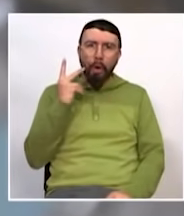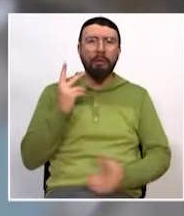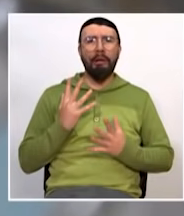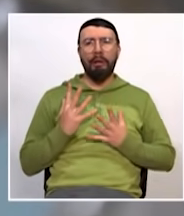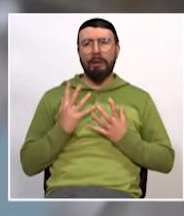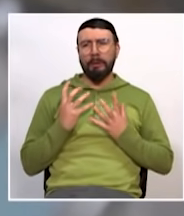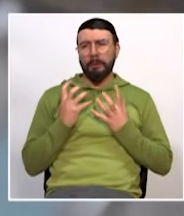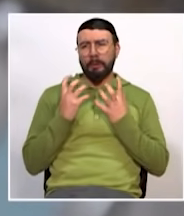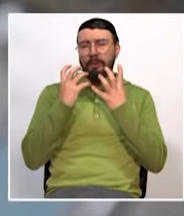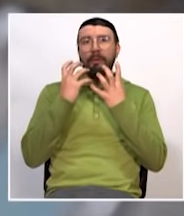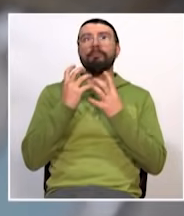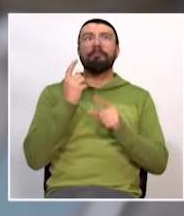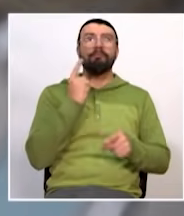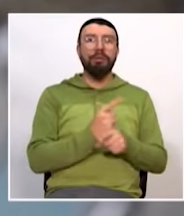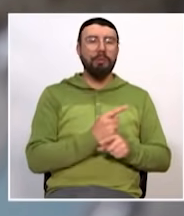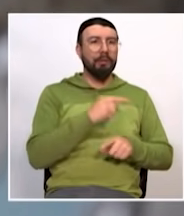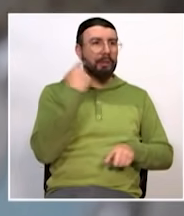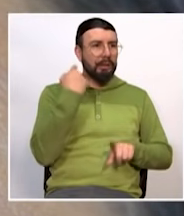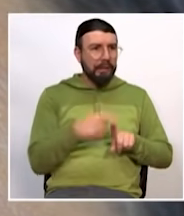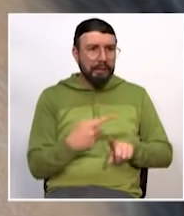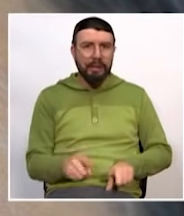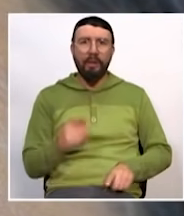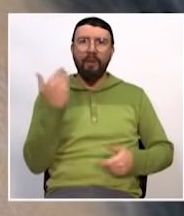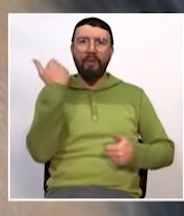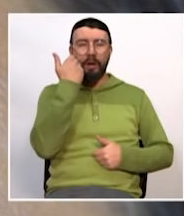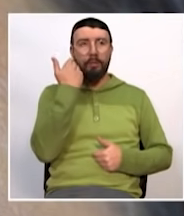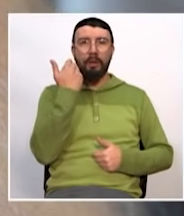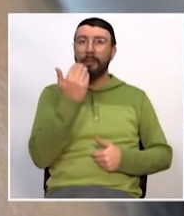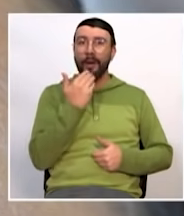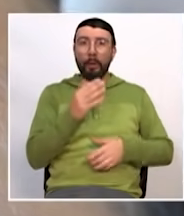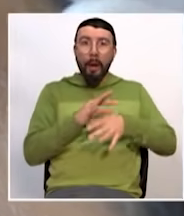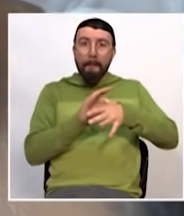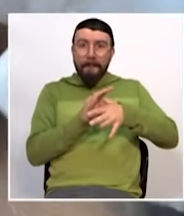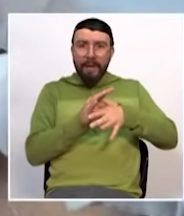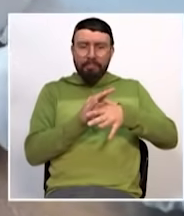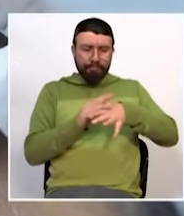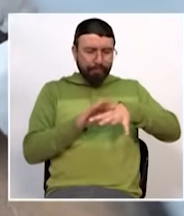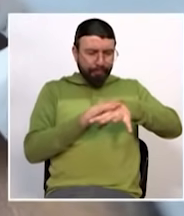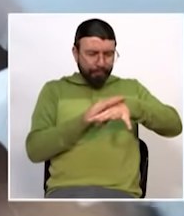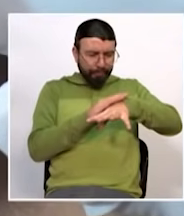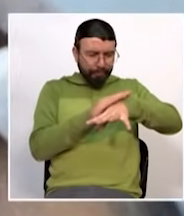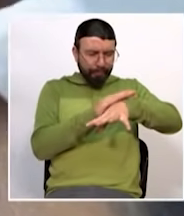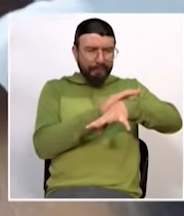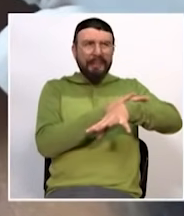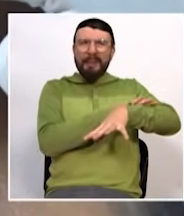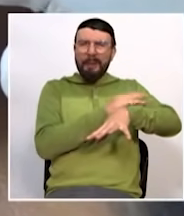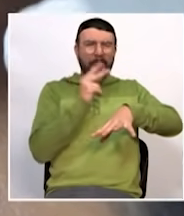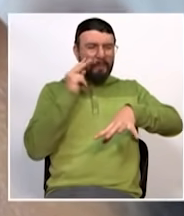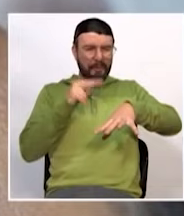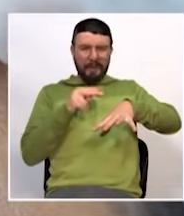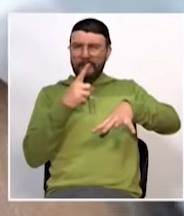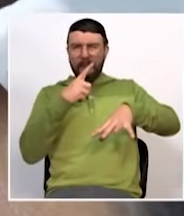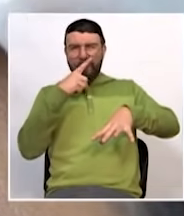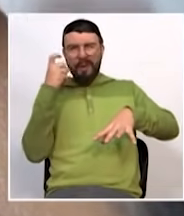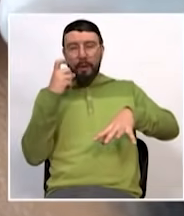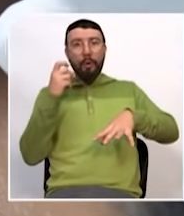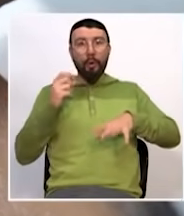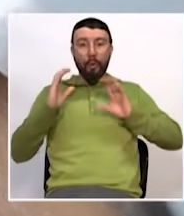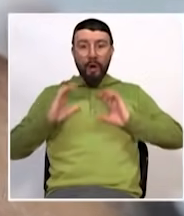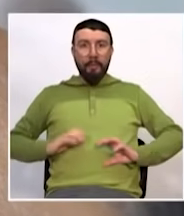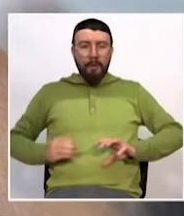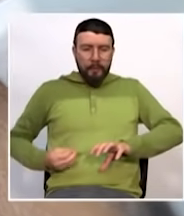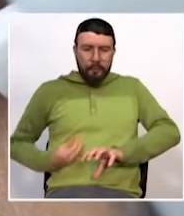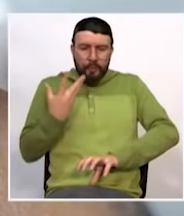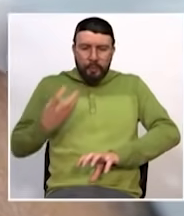derivar en la aparición de diversas patologías la piel se ve afectada en estados de estrés porque el cuerpo segrega adrenalina y